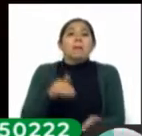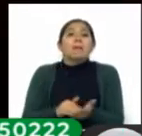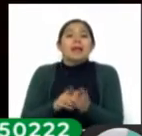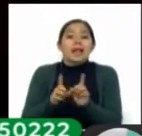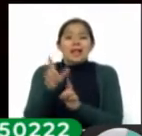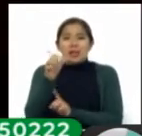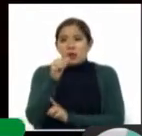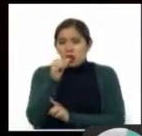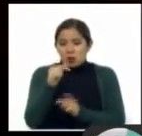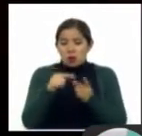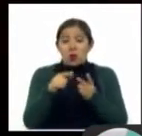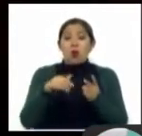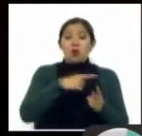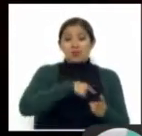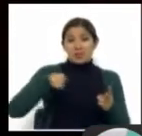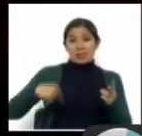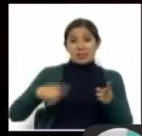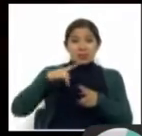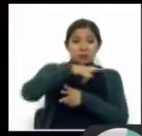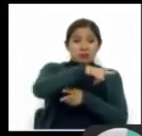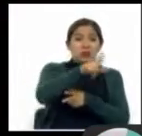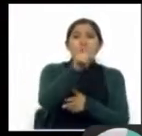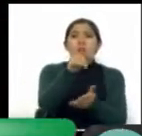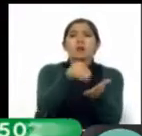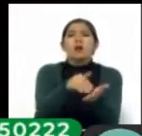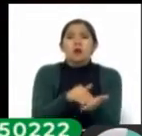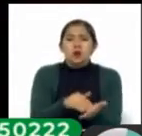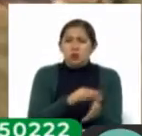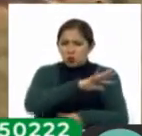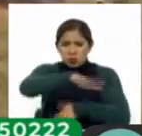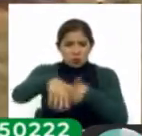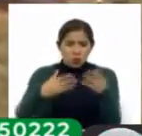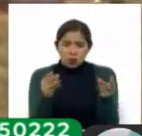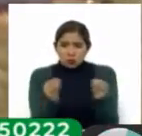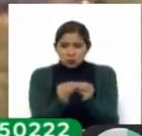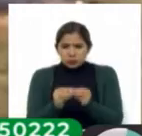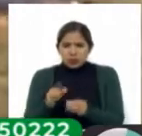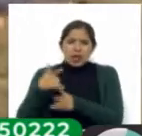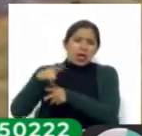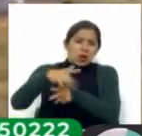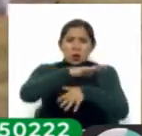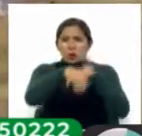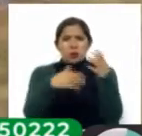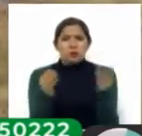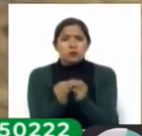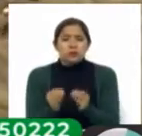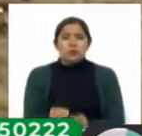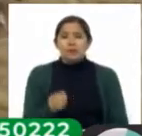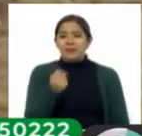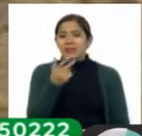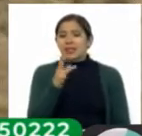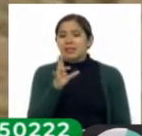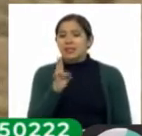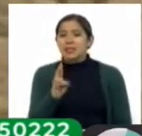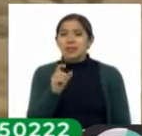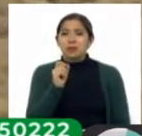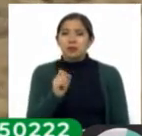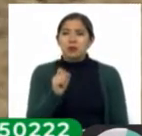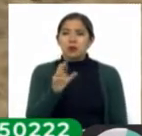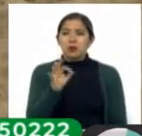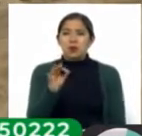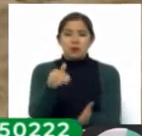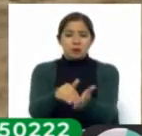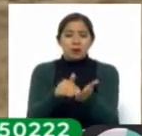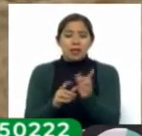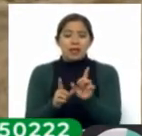Ilushin, 1.638.000 litros, haciendo un total, con helicópteros y otras naves, se utilizaron cerca de 17.9 millones de litros